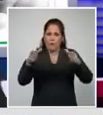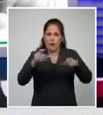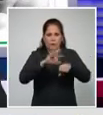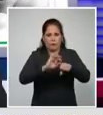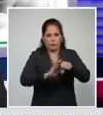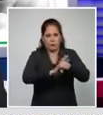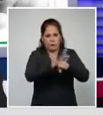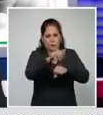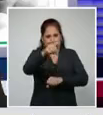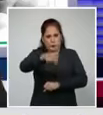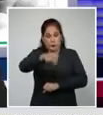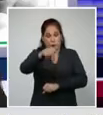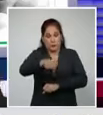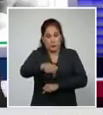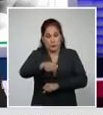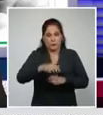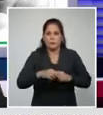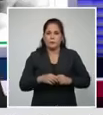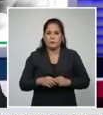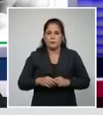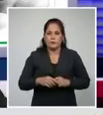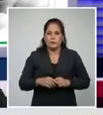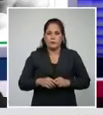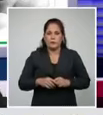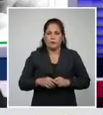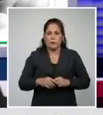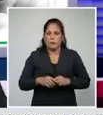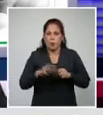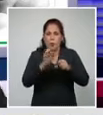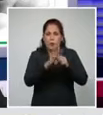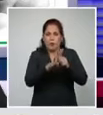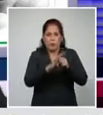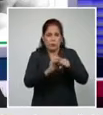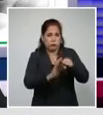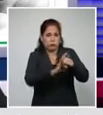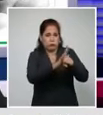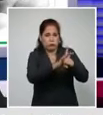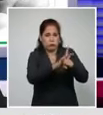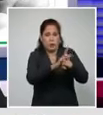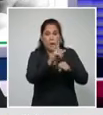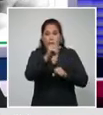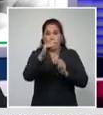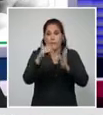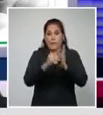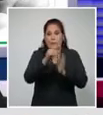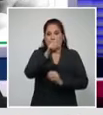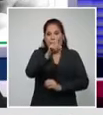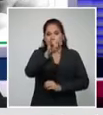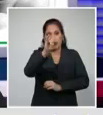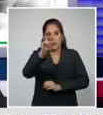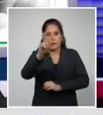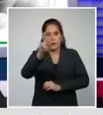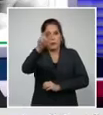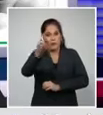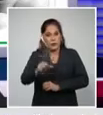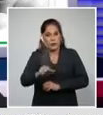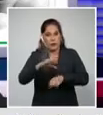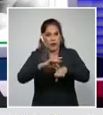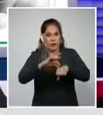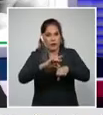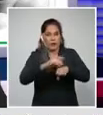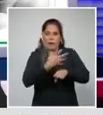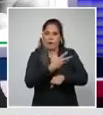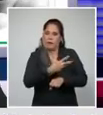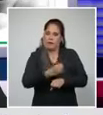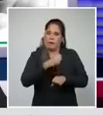casos confirmados por COVID-19 desde el inicio de la pandemia, con 1.162 casos. Se lamenta el